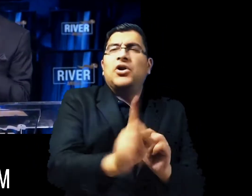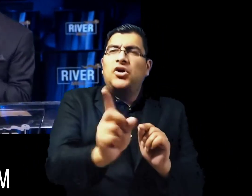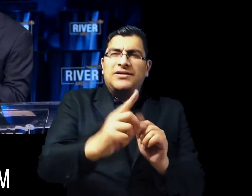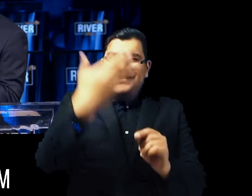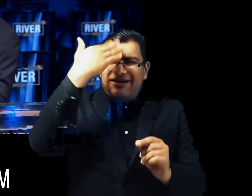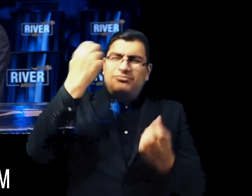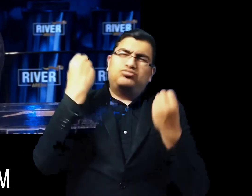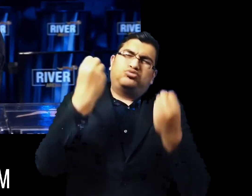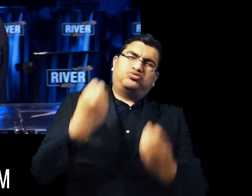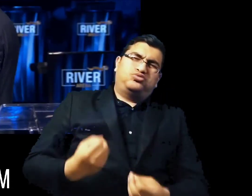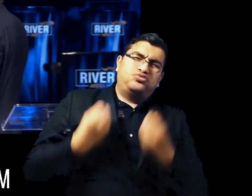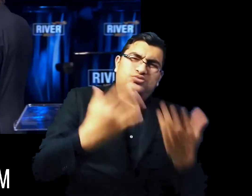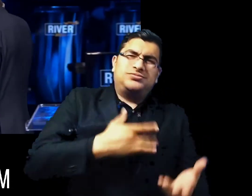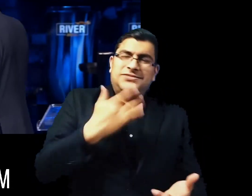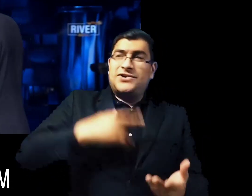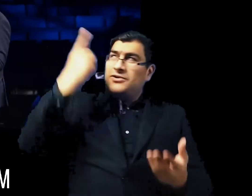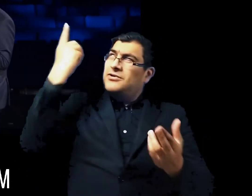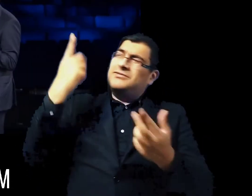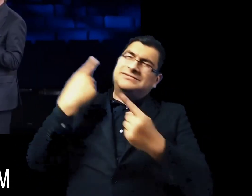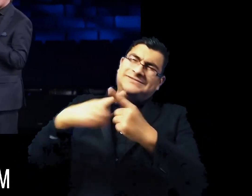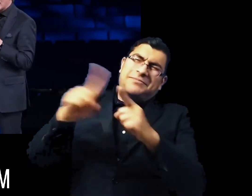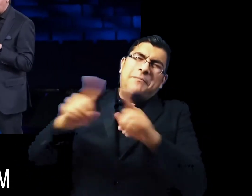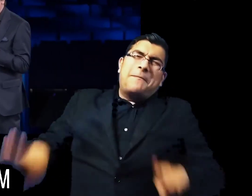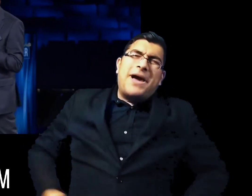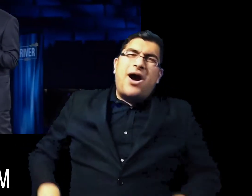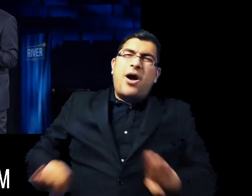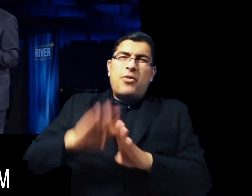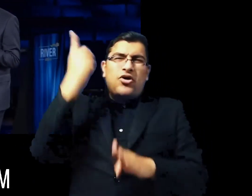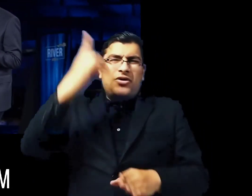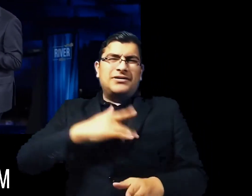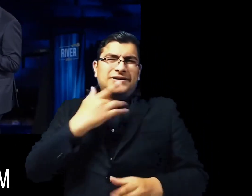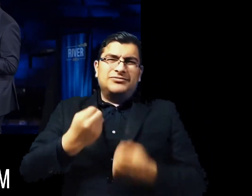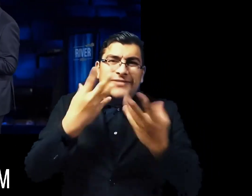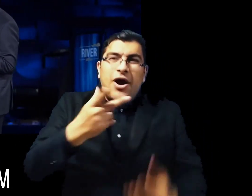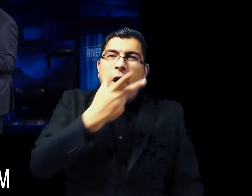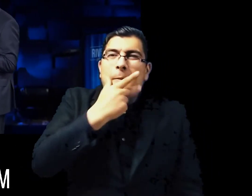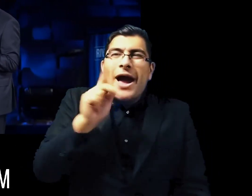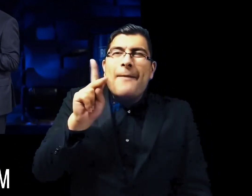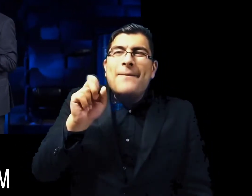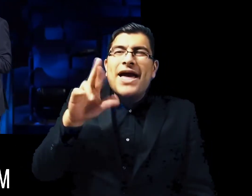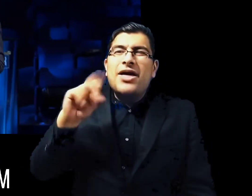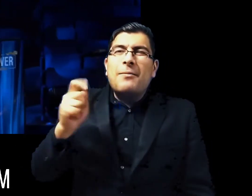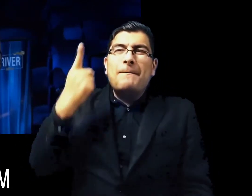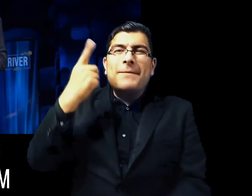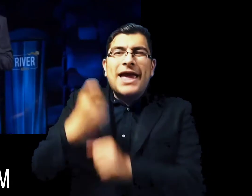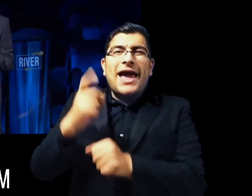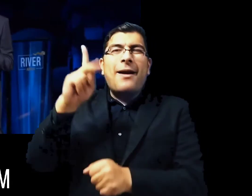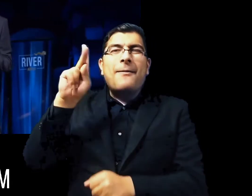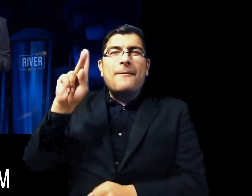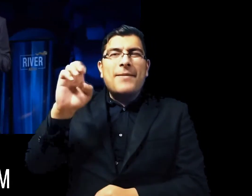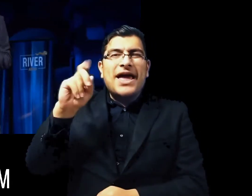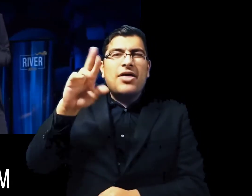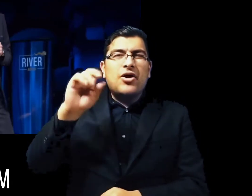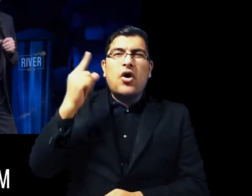¿Recuerda cuando Pedro dijo la multiforme gracia de Dios en 1 de Pedro 4:10? Otros traducen